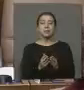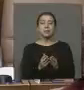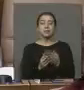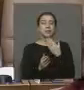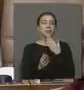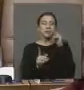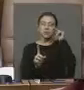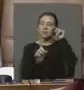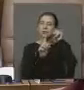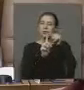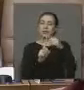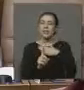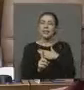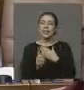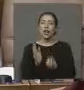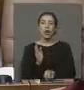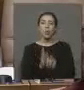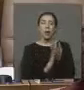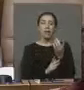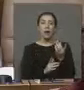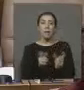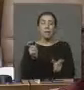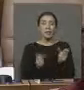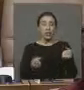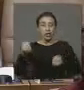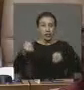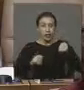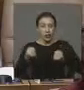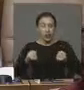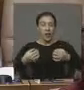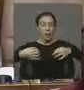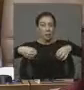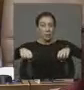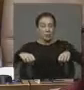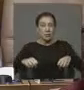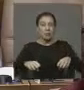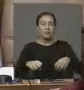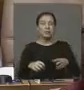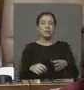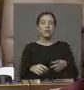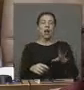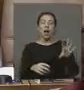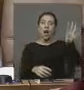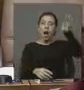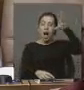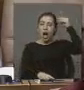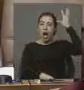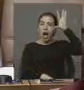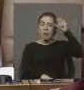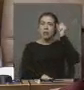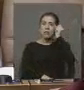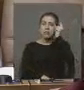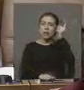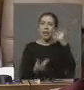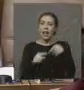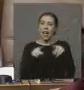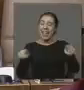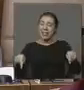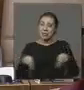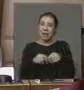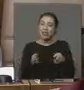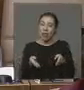y que parte por apuntar a que los nuevos conductores de vehículos motorizados adquieran conciencia de que el espacio